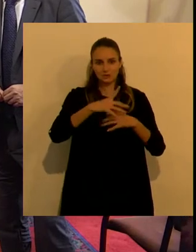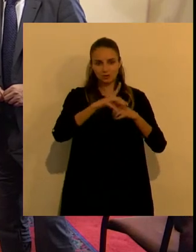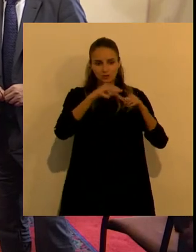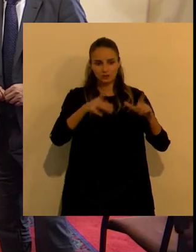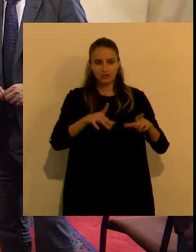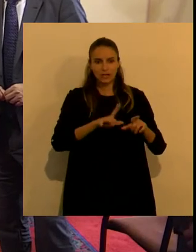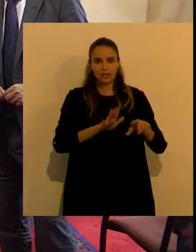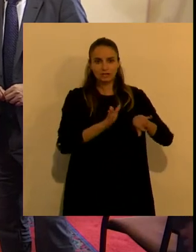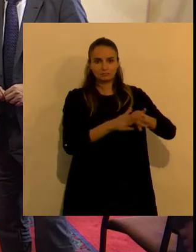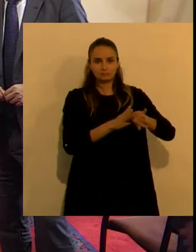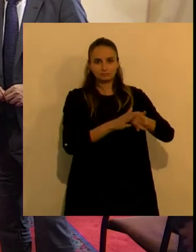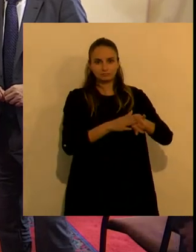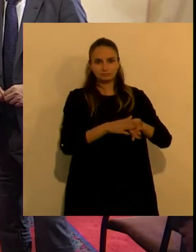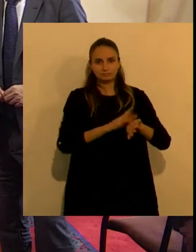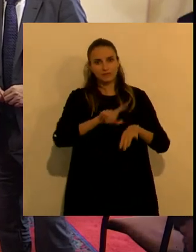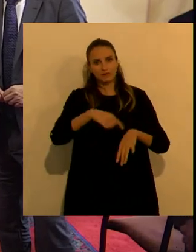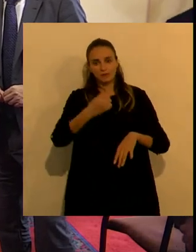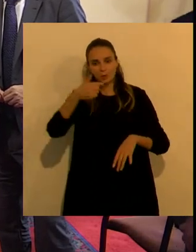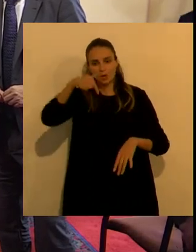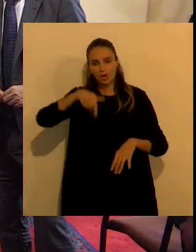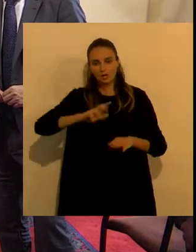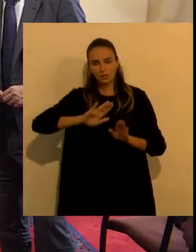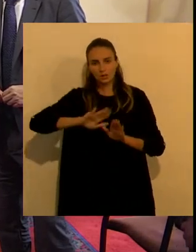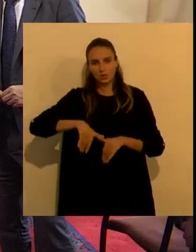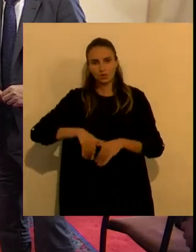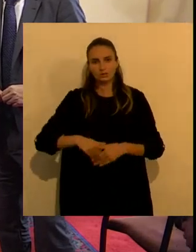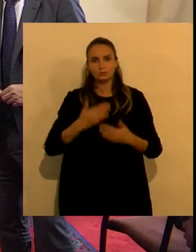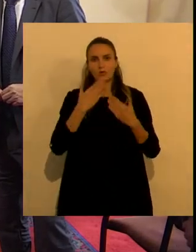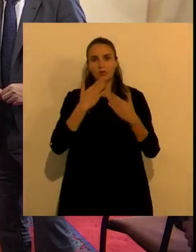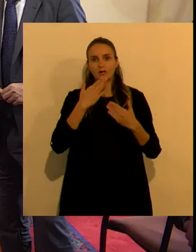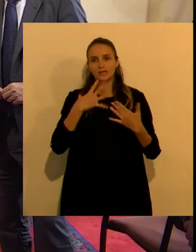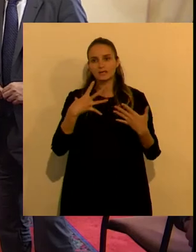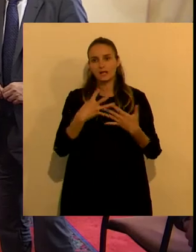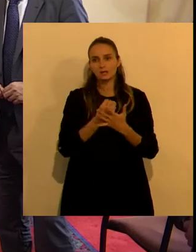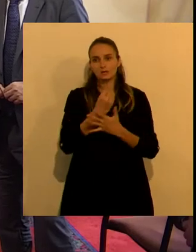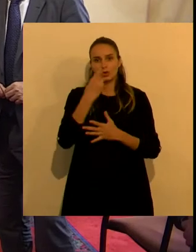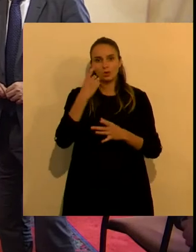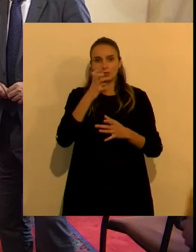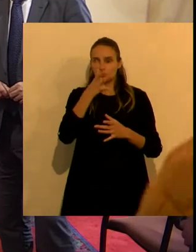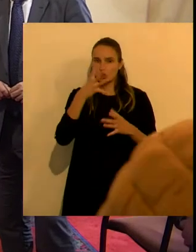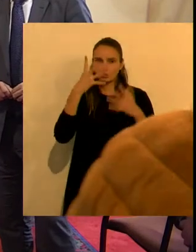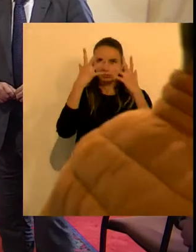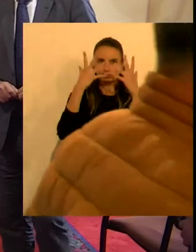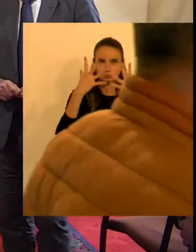desde esta sala. Muchísimas gracias a todos por la presencia en el día de hoy.